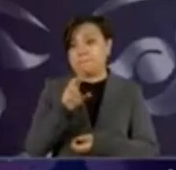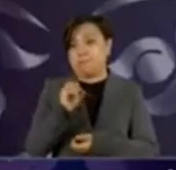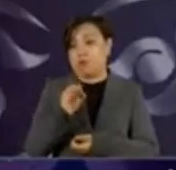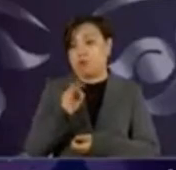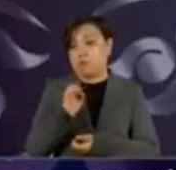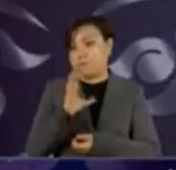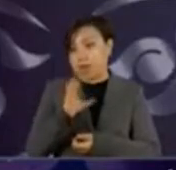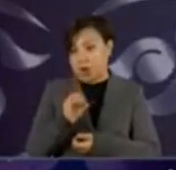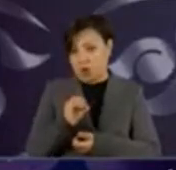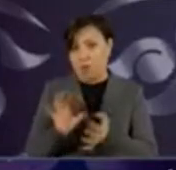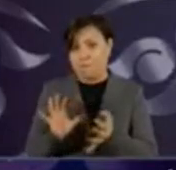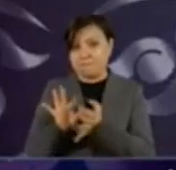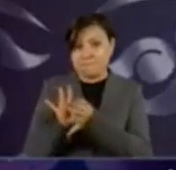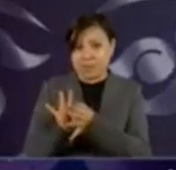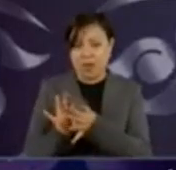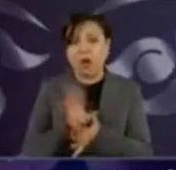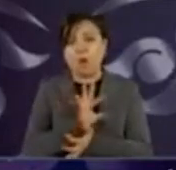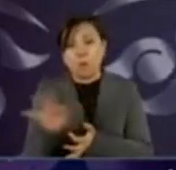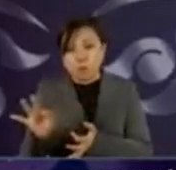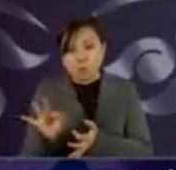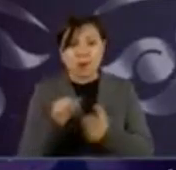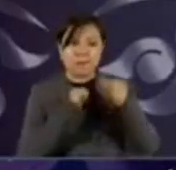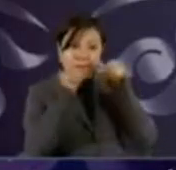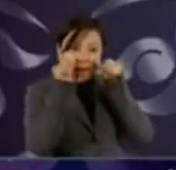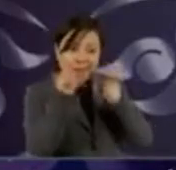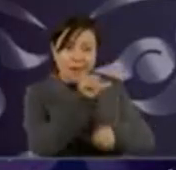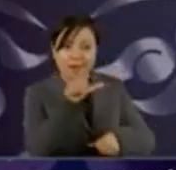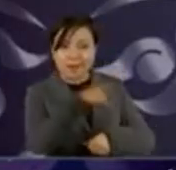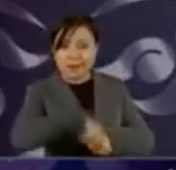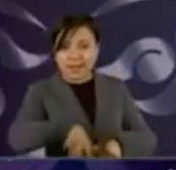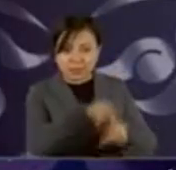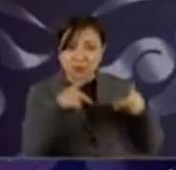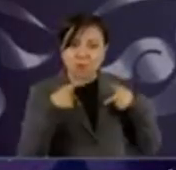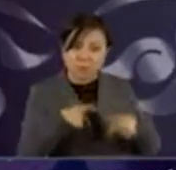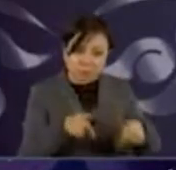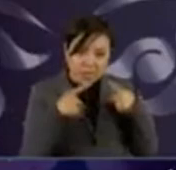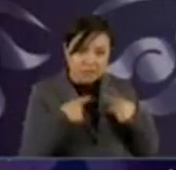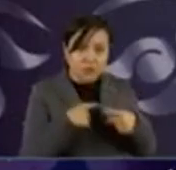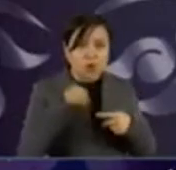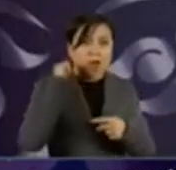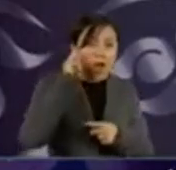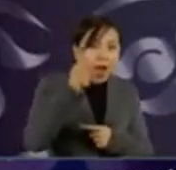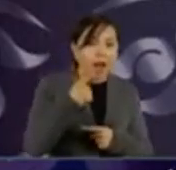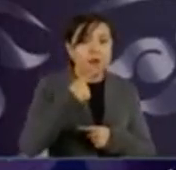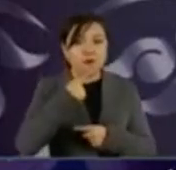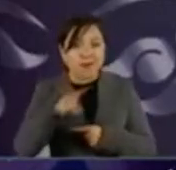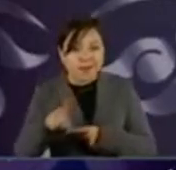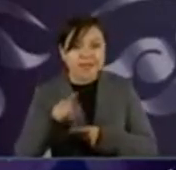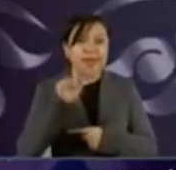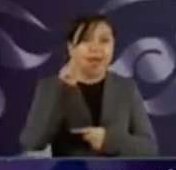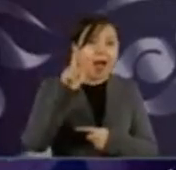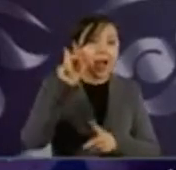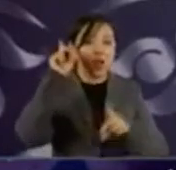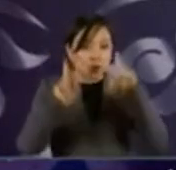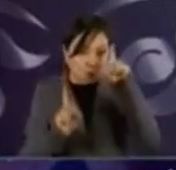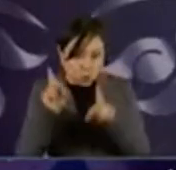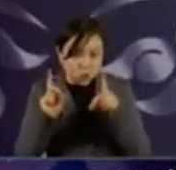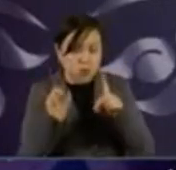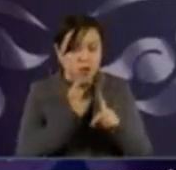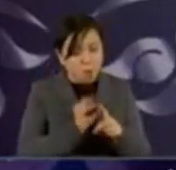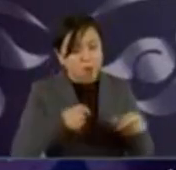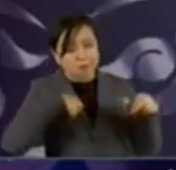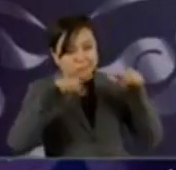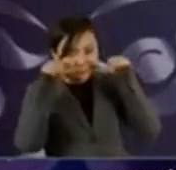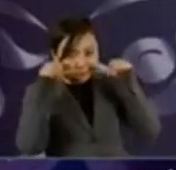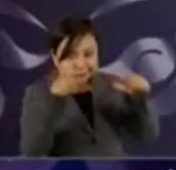así proteger del abuso de este gobierno a través de la Comisión Federal de Electricidad a todos los usuarios